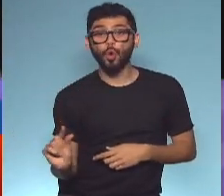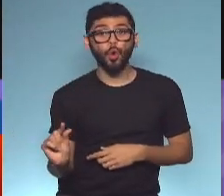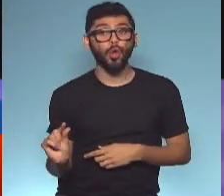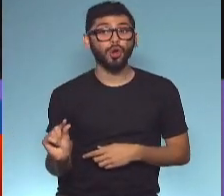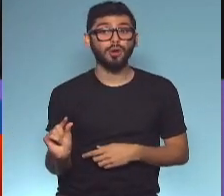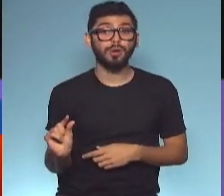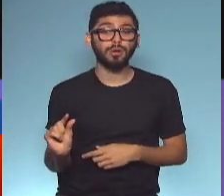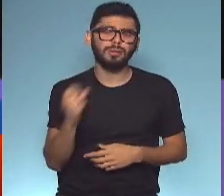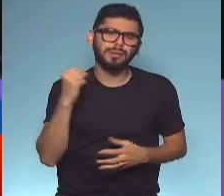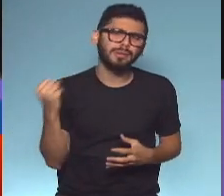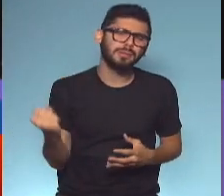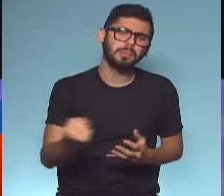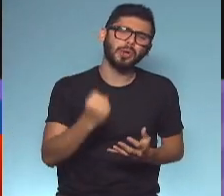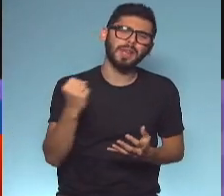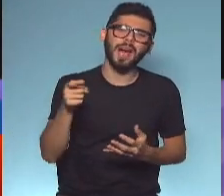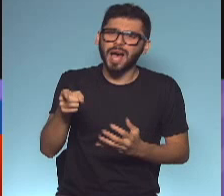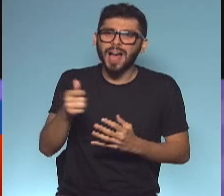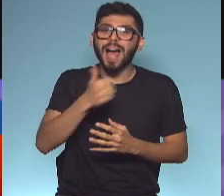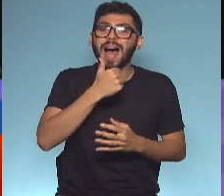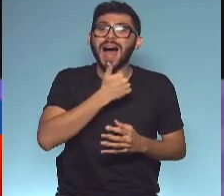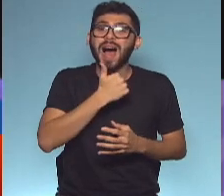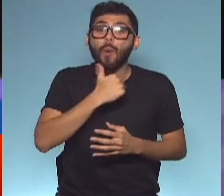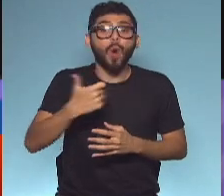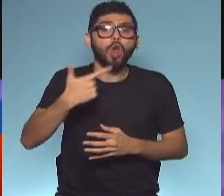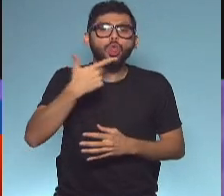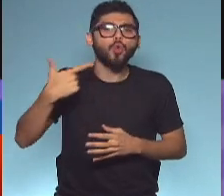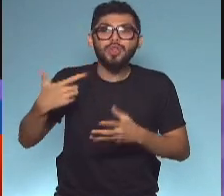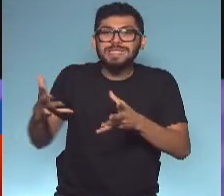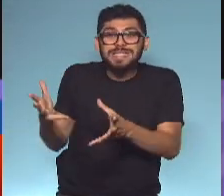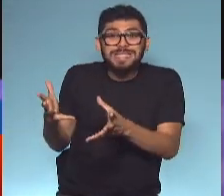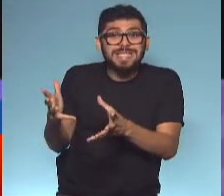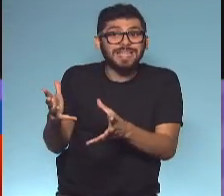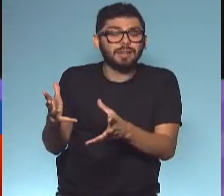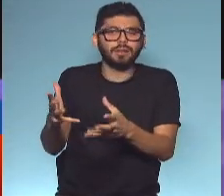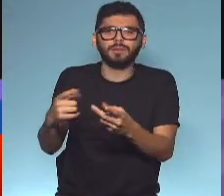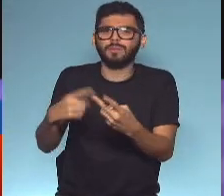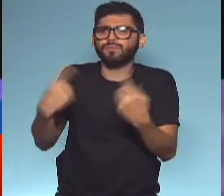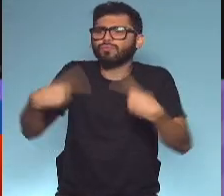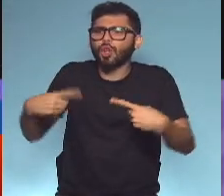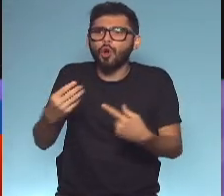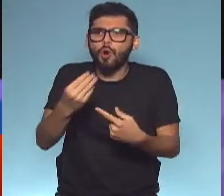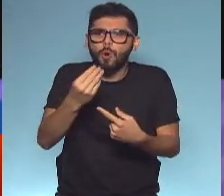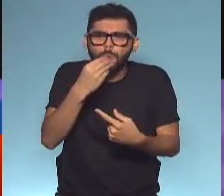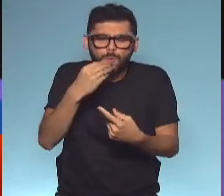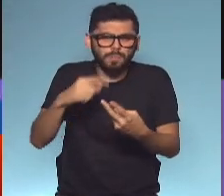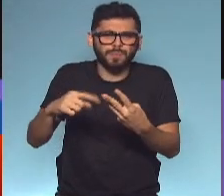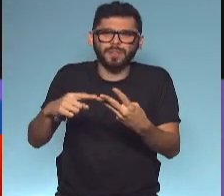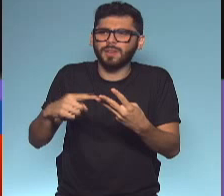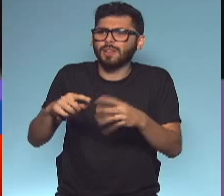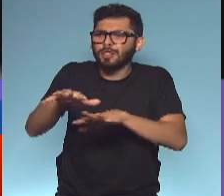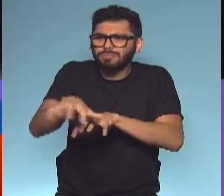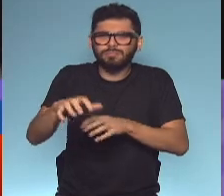tenemos un reservorio de agua dulce, la importancia que tenemos en recursos alimentarios, en recursos